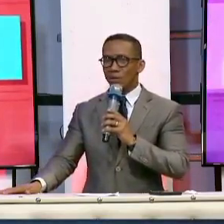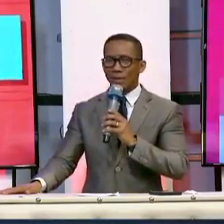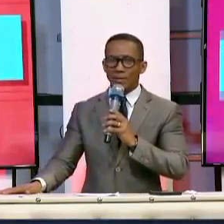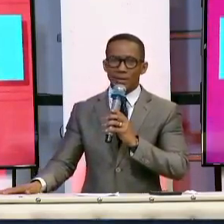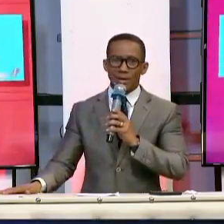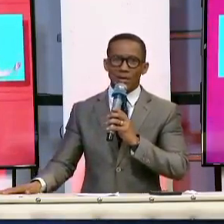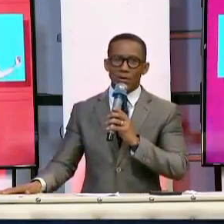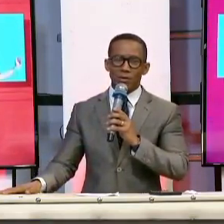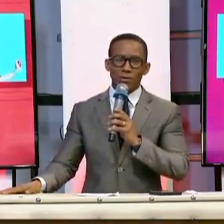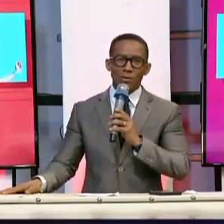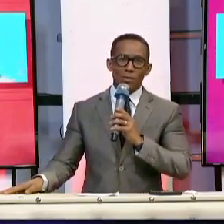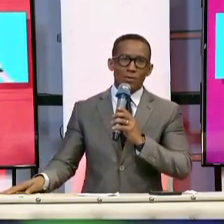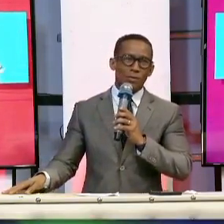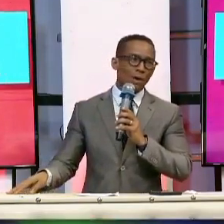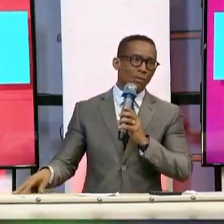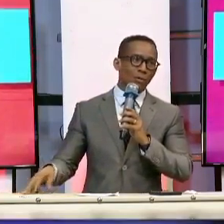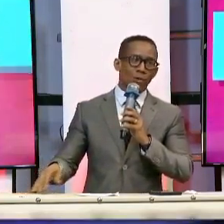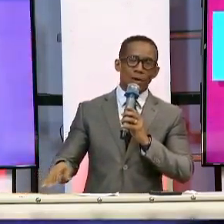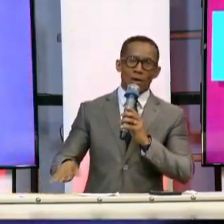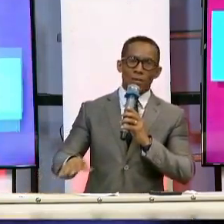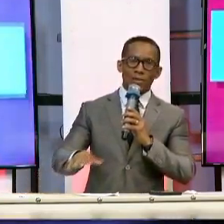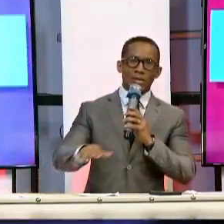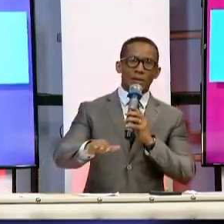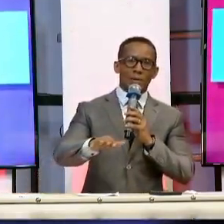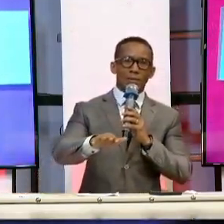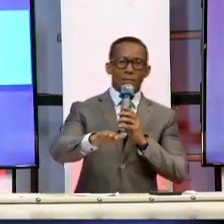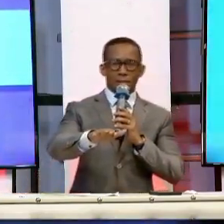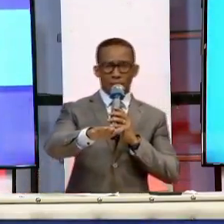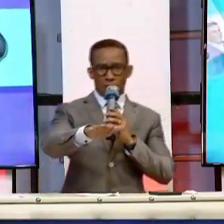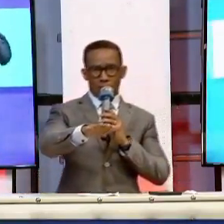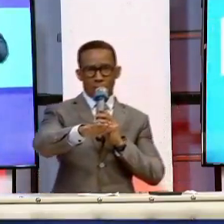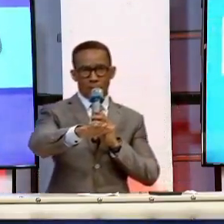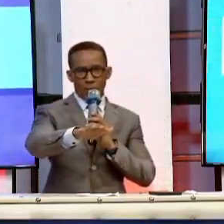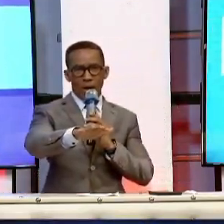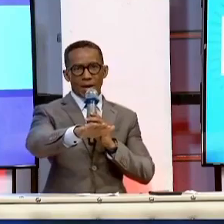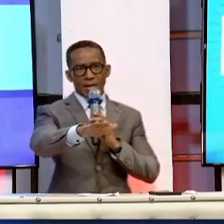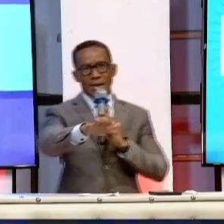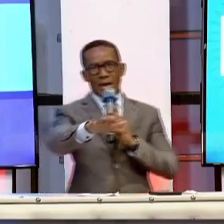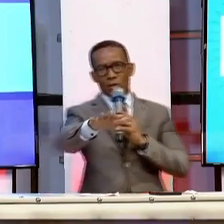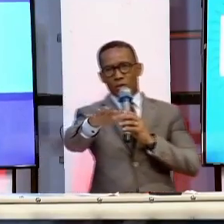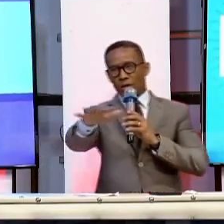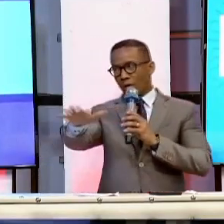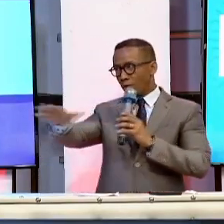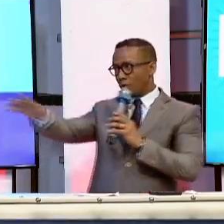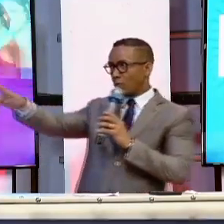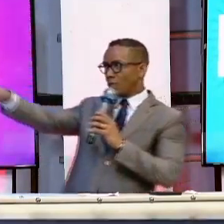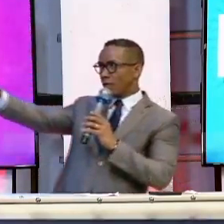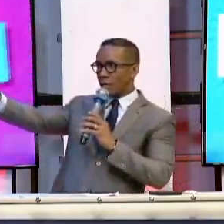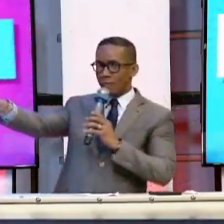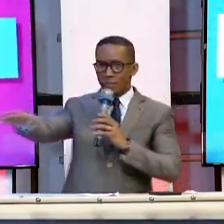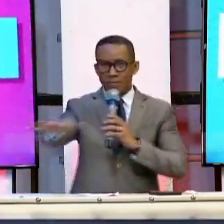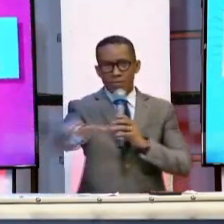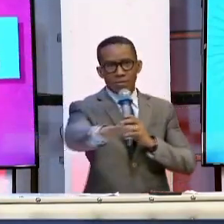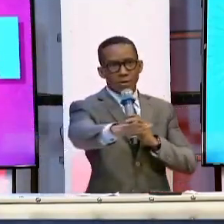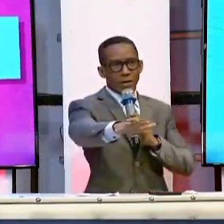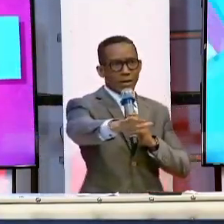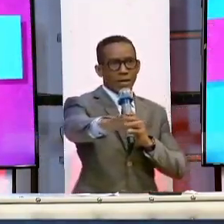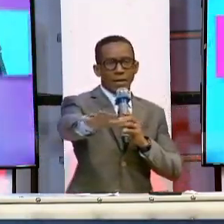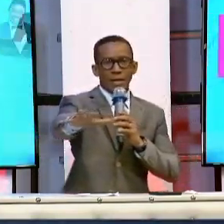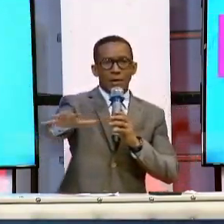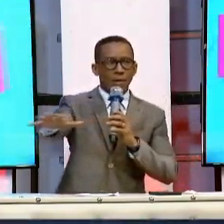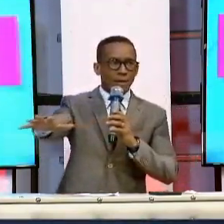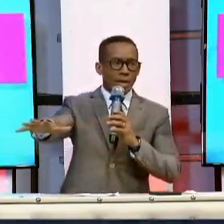amor, todavía. Porque es que yo, cuando voy a comenzar, me arrellano tranquilo. Así como dicen en el campo. Como decimos